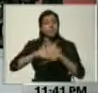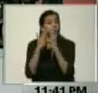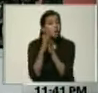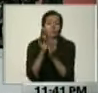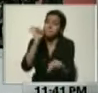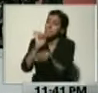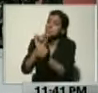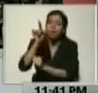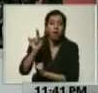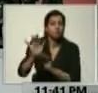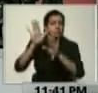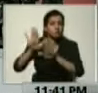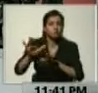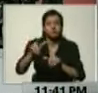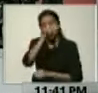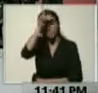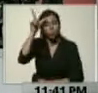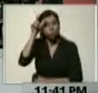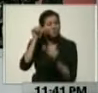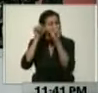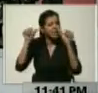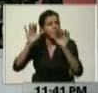preso. Tenga la certeza que va a ser así.